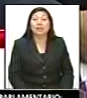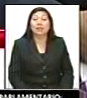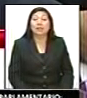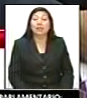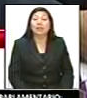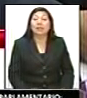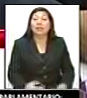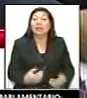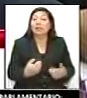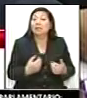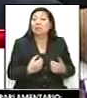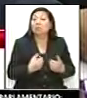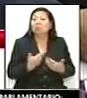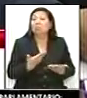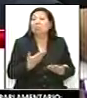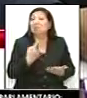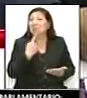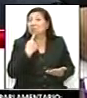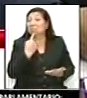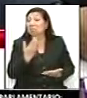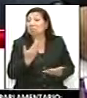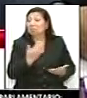tiene una expresión